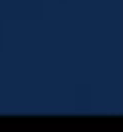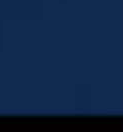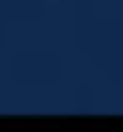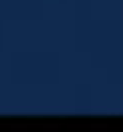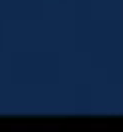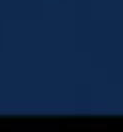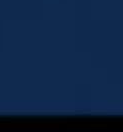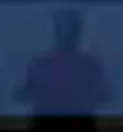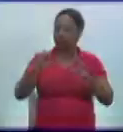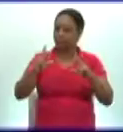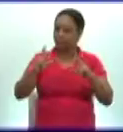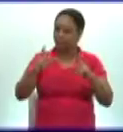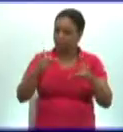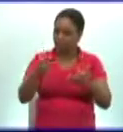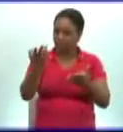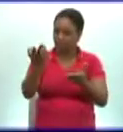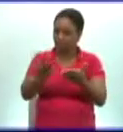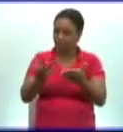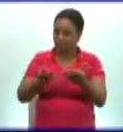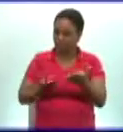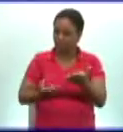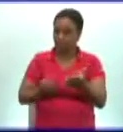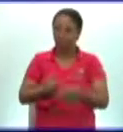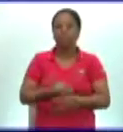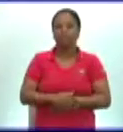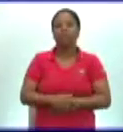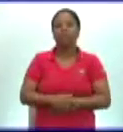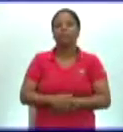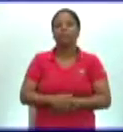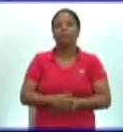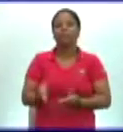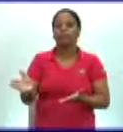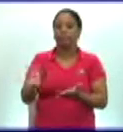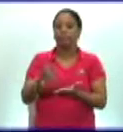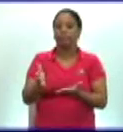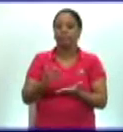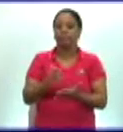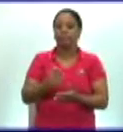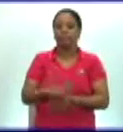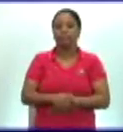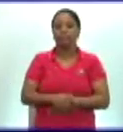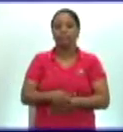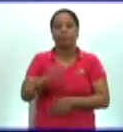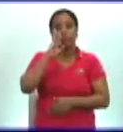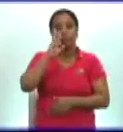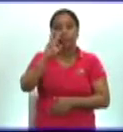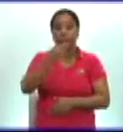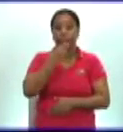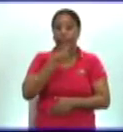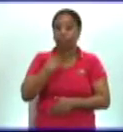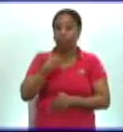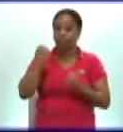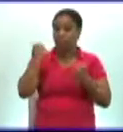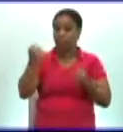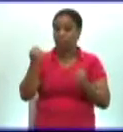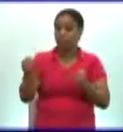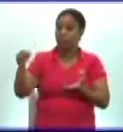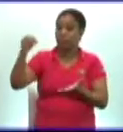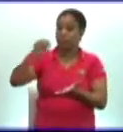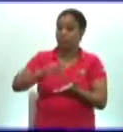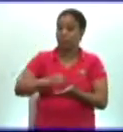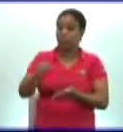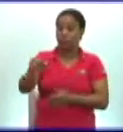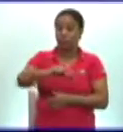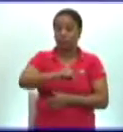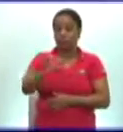Retomemos la representación que están haciendo en la libreta. Observen cómo la fuerza que actúa sobre el